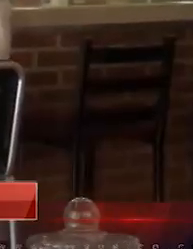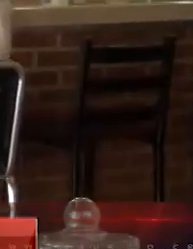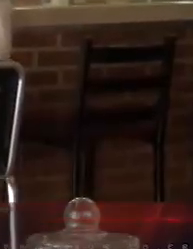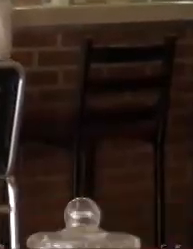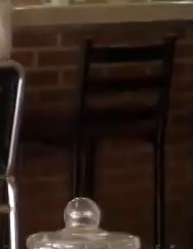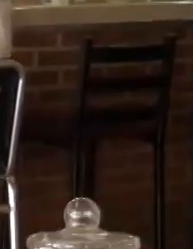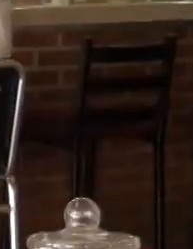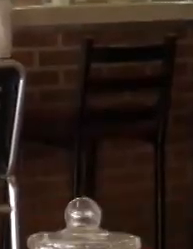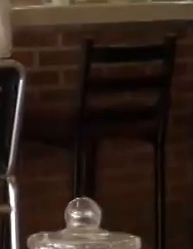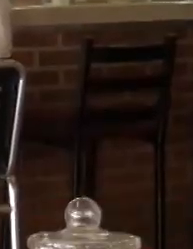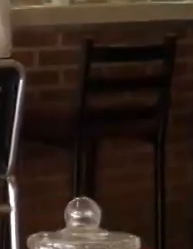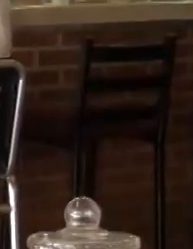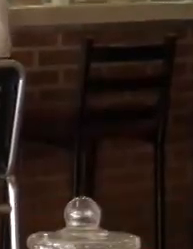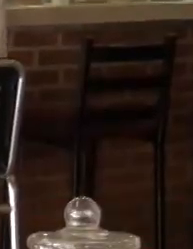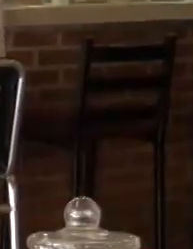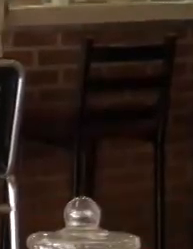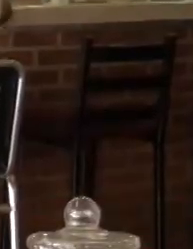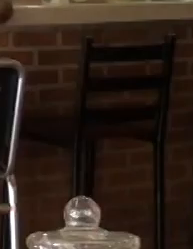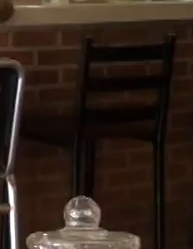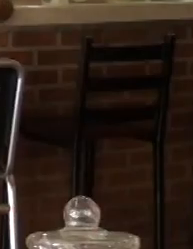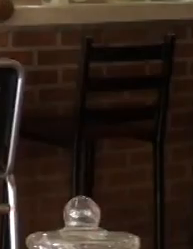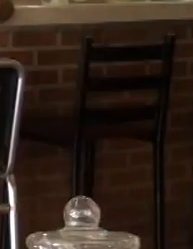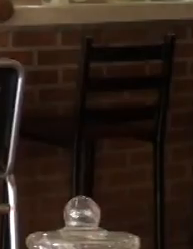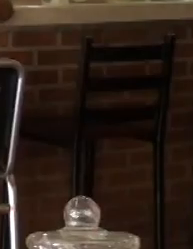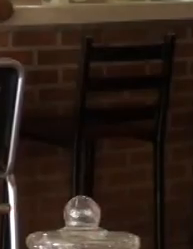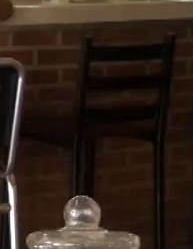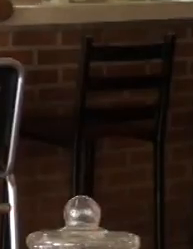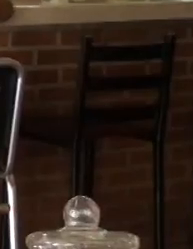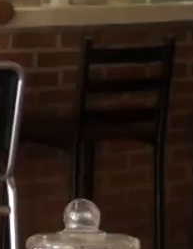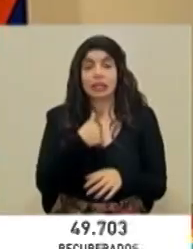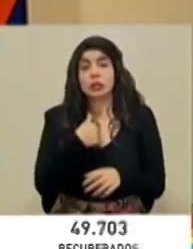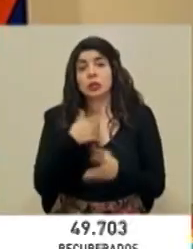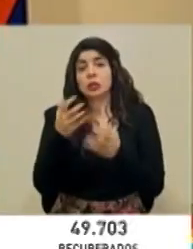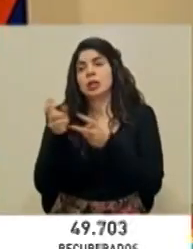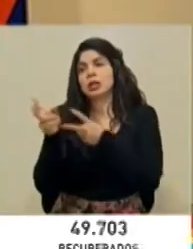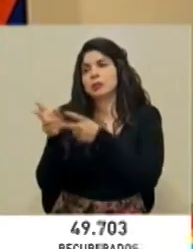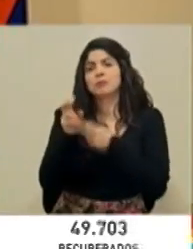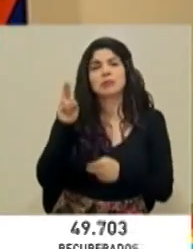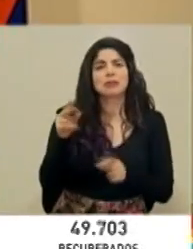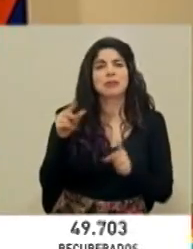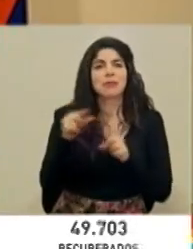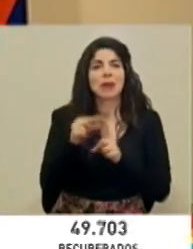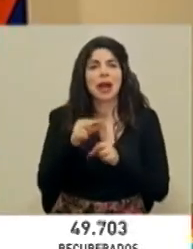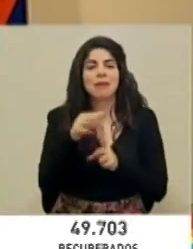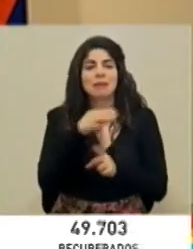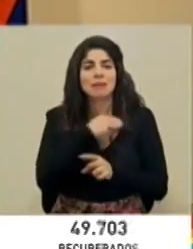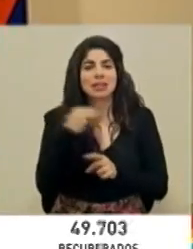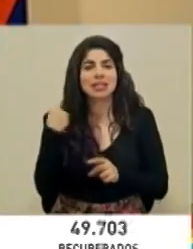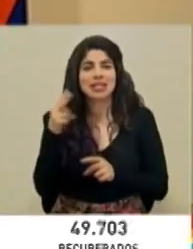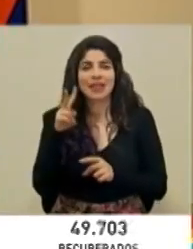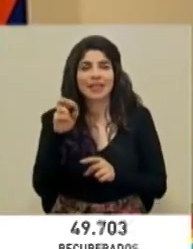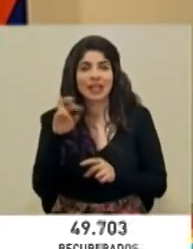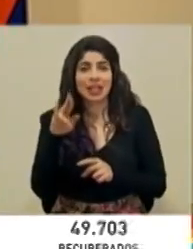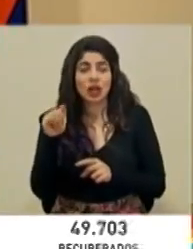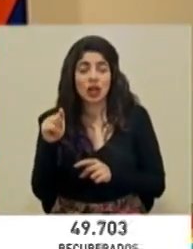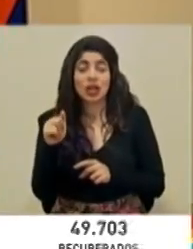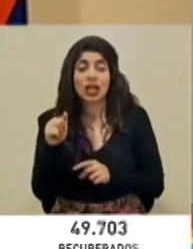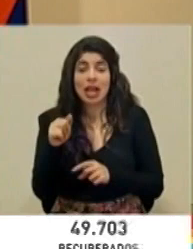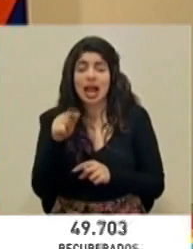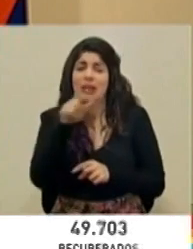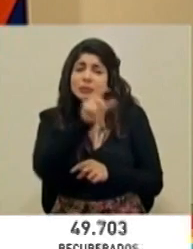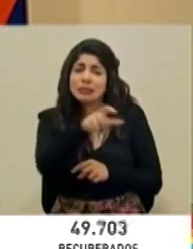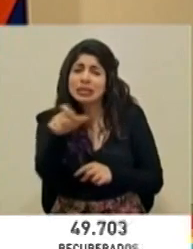hacen un llamado a los comerciantes para que se cumplan las medidas. Yo quisiera hacer mía las palabras de la ministra Victoria Hernández sobre esa